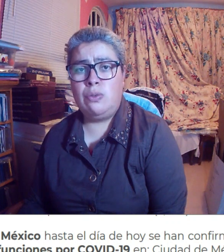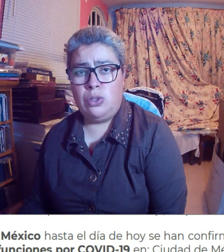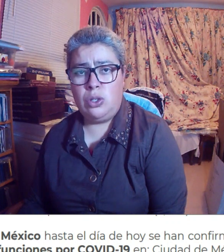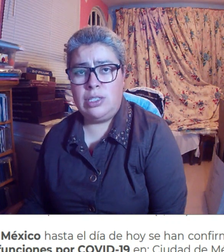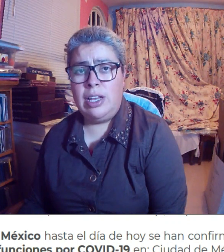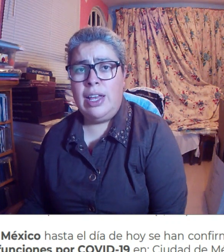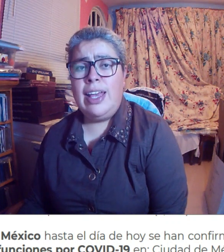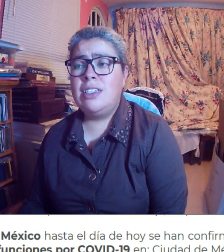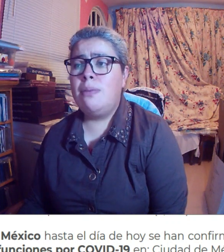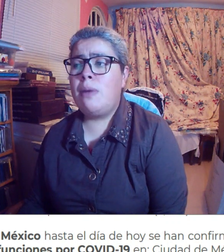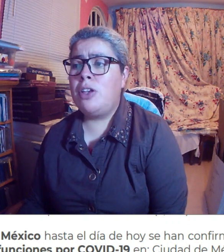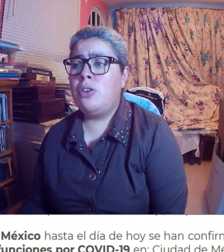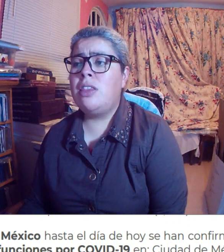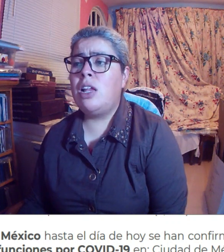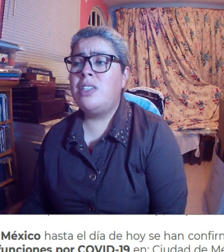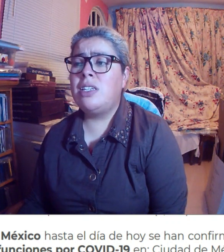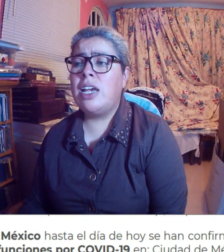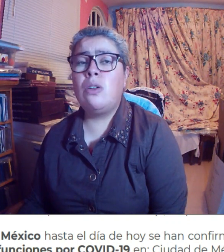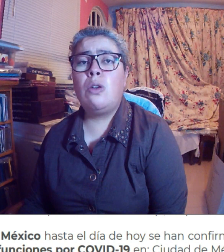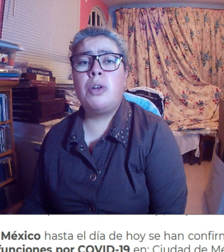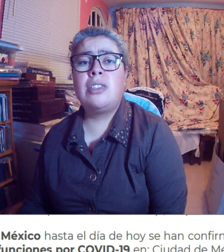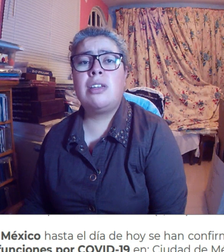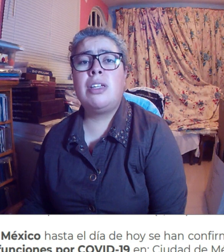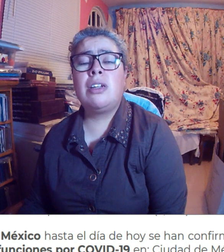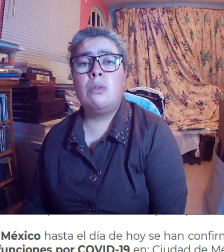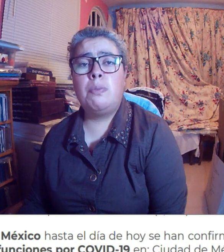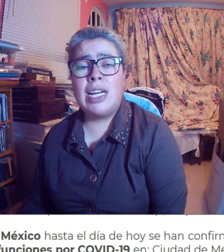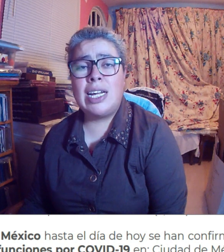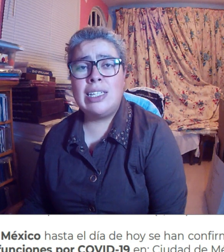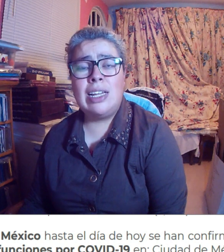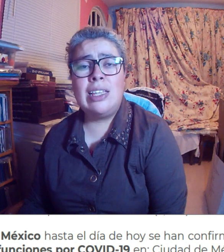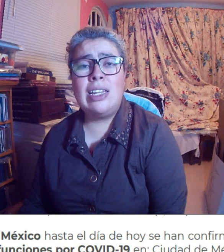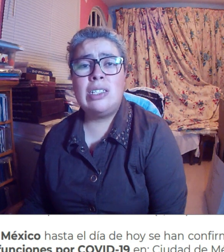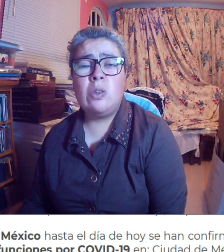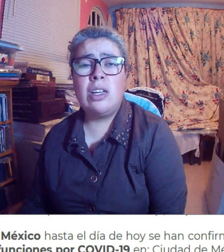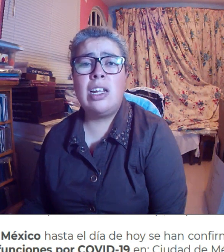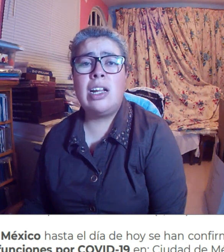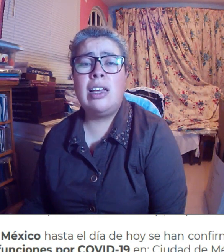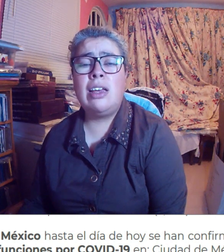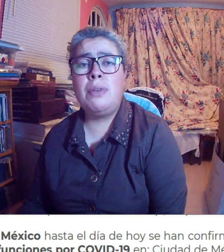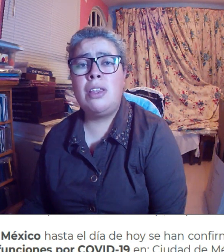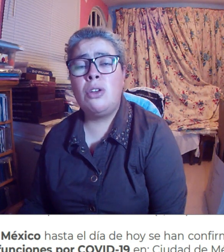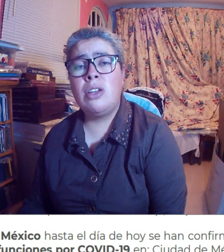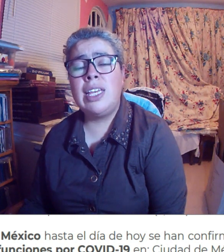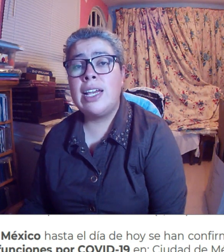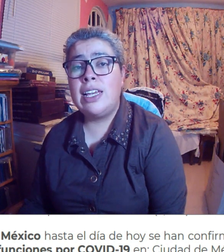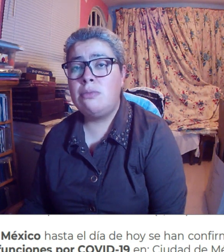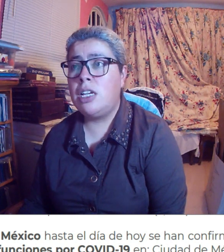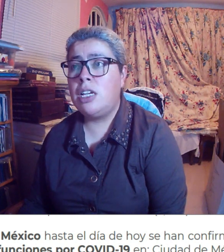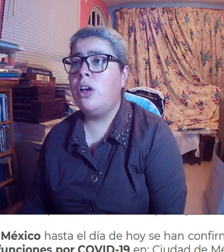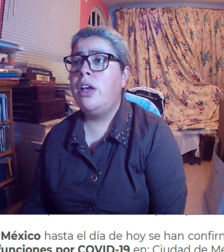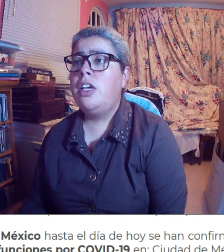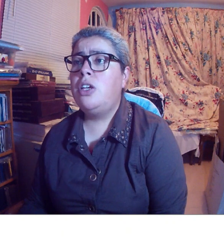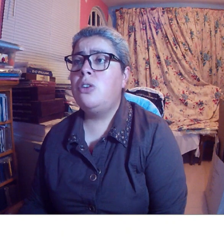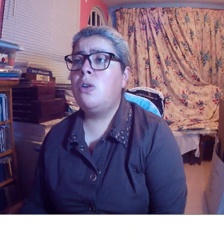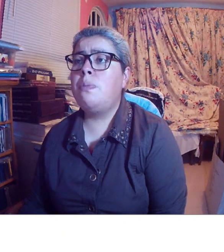lamentables defunciones. Este mapa yo ya te lo he enseñado, lo puedes también recuperar desde la Dirección General de Epidemiología aquí en